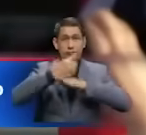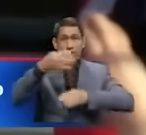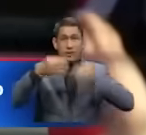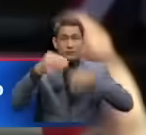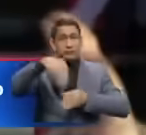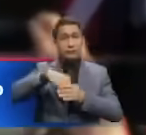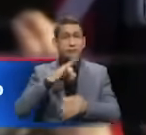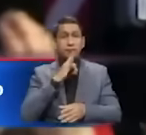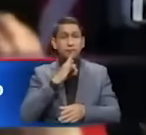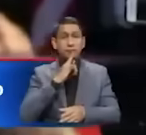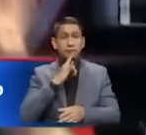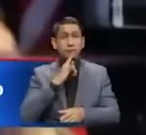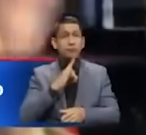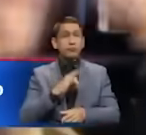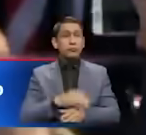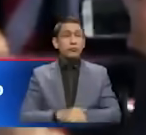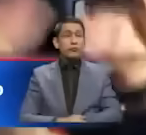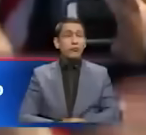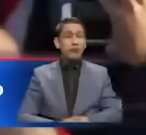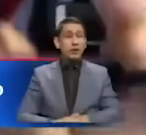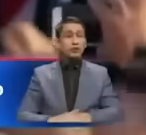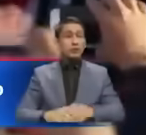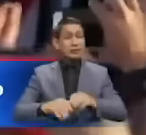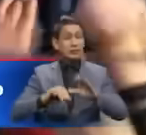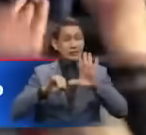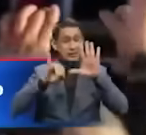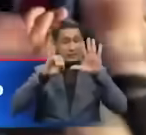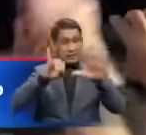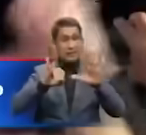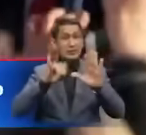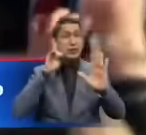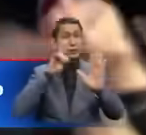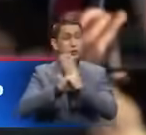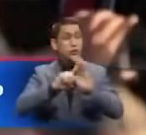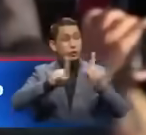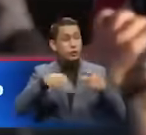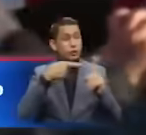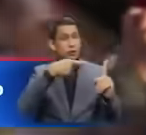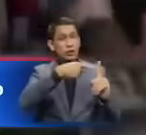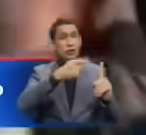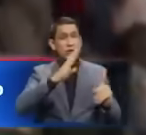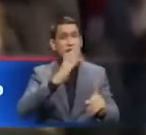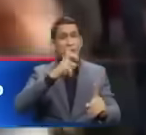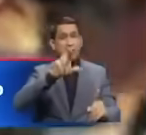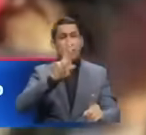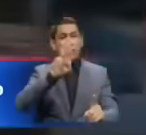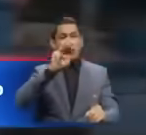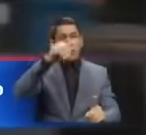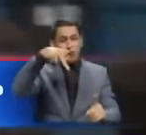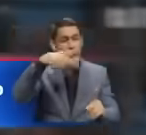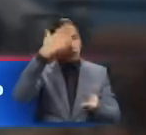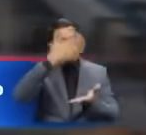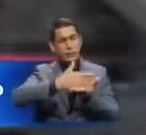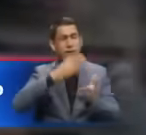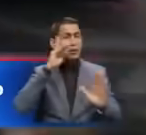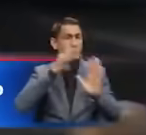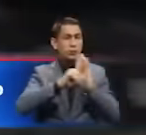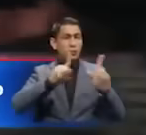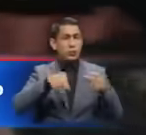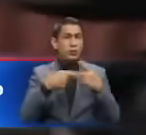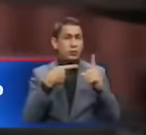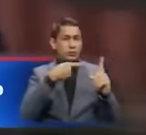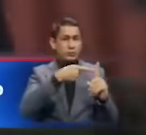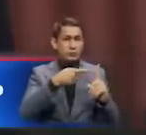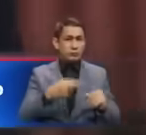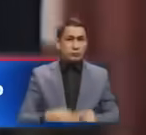retiró 6 de los 41 cargos del caso penal en el estado de Georgia contra el expresidente y candidato republicano a la presidencia